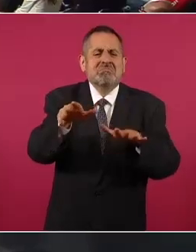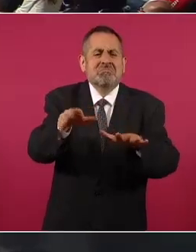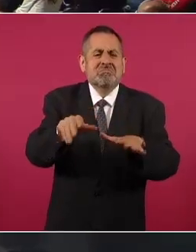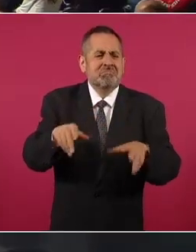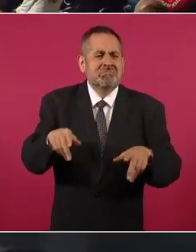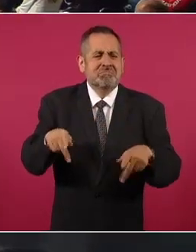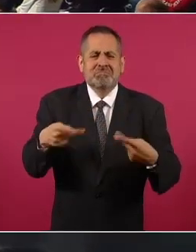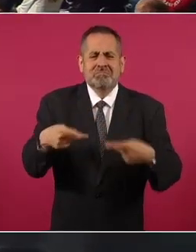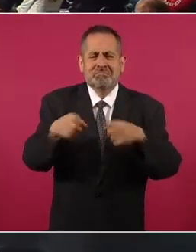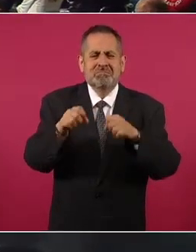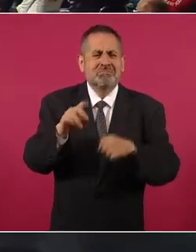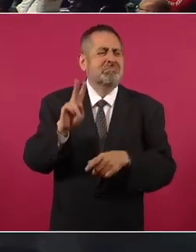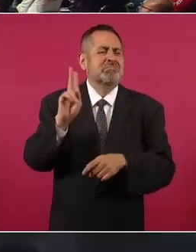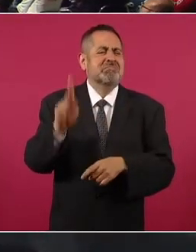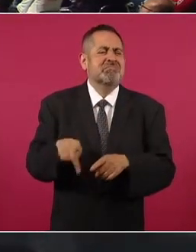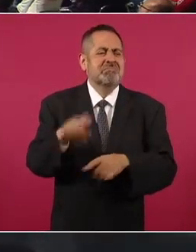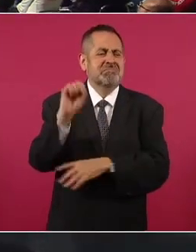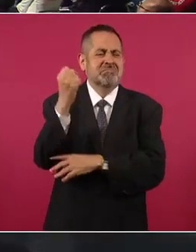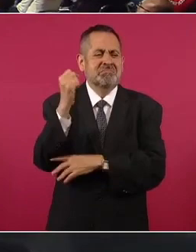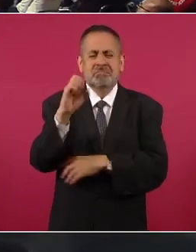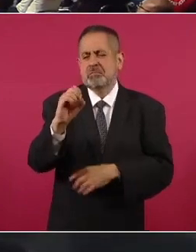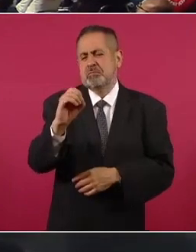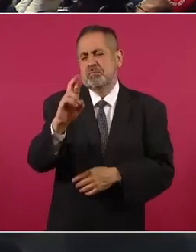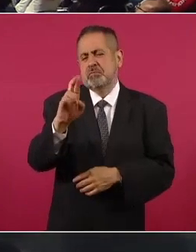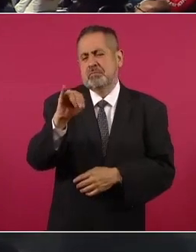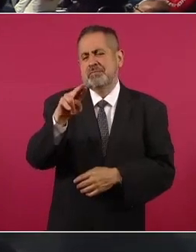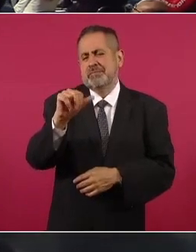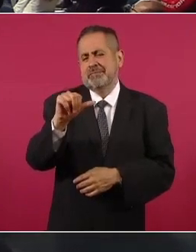Soriana, pero parece que